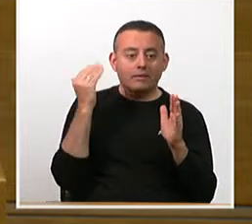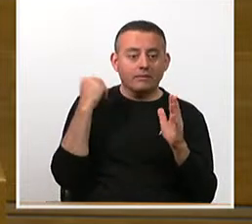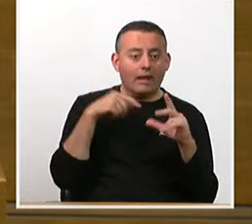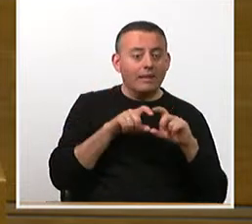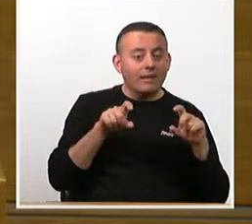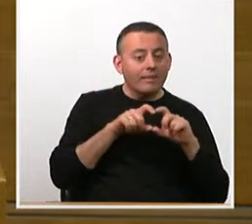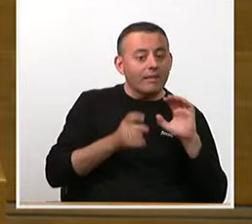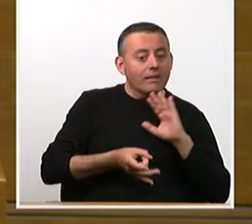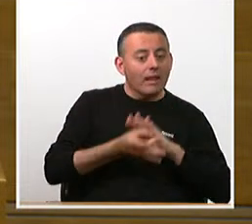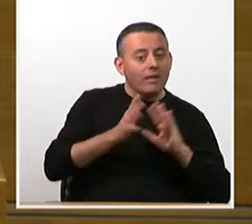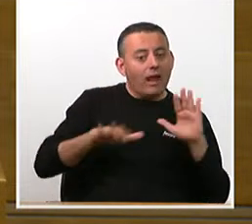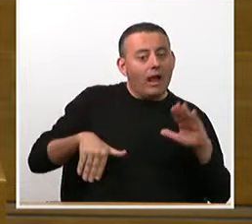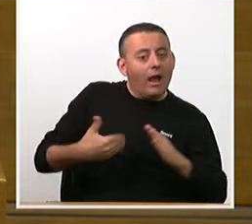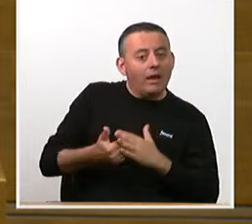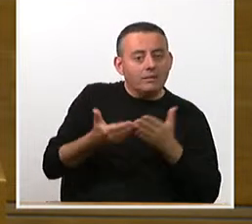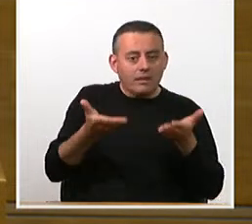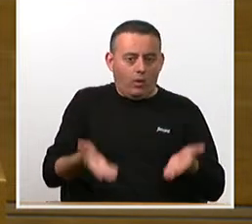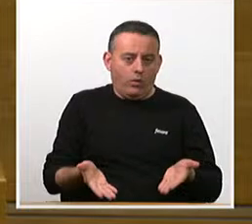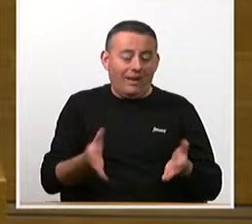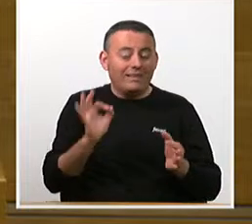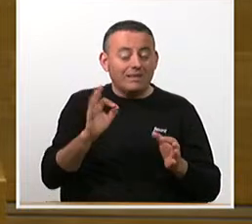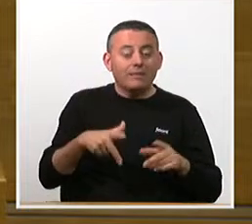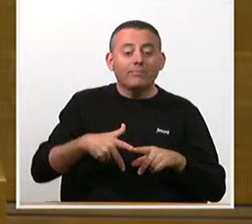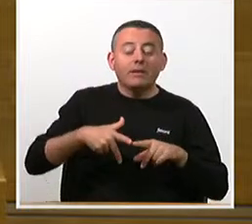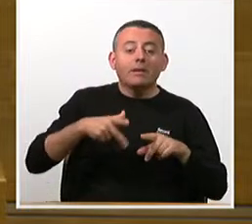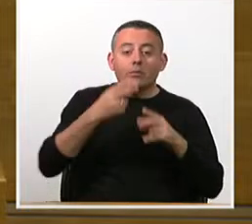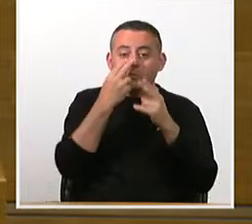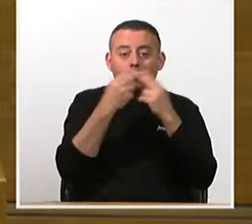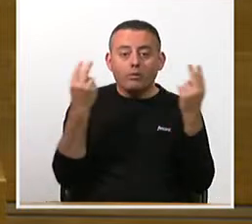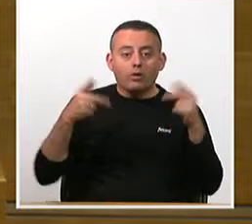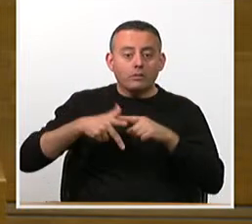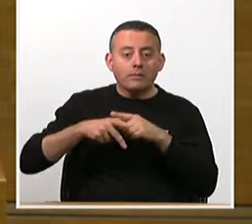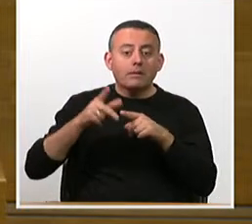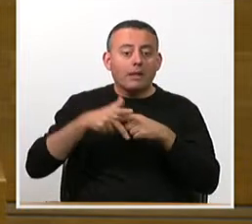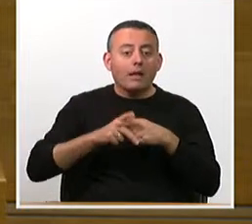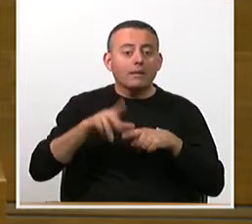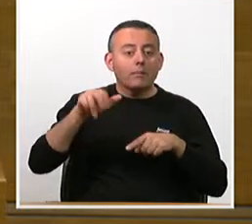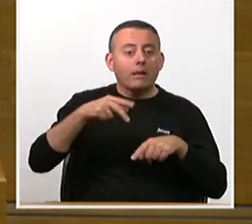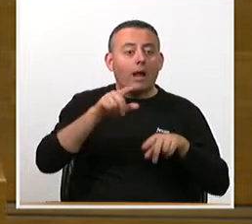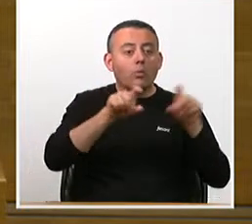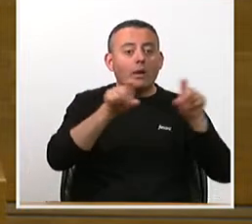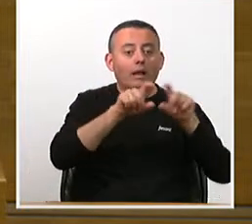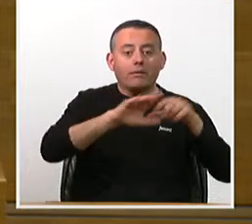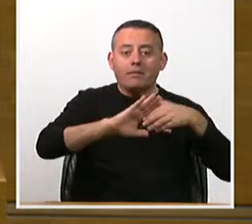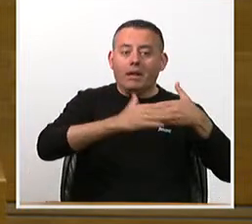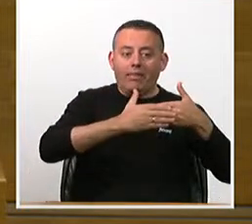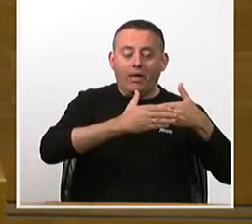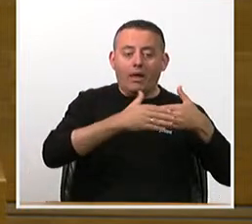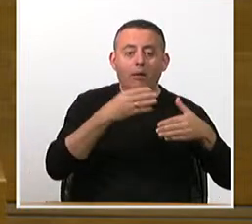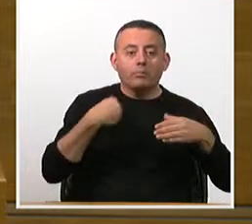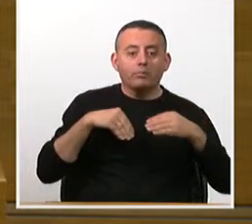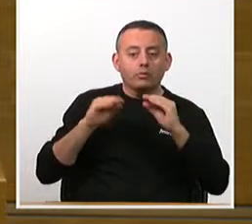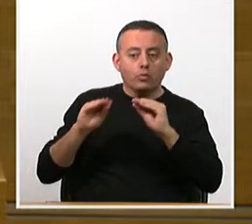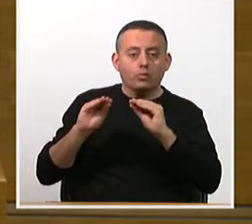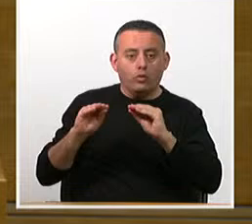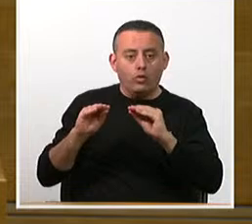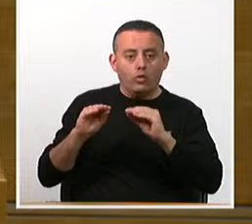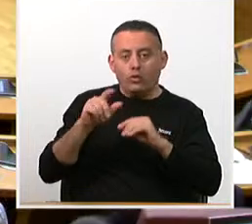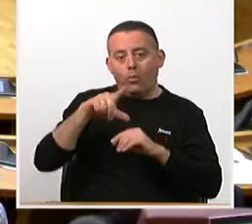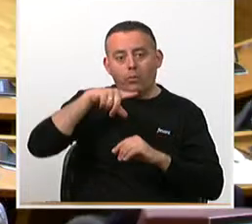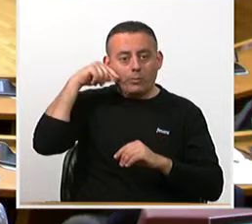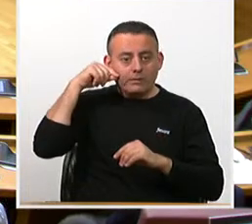incluyendo aquellas entidades del sector público instrumental extinguidas presentada por el grupo parlamentario compromís